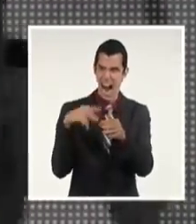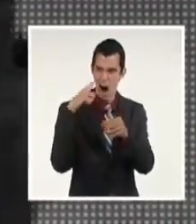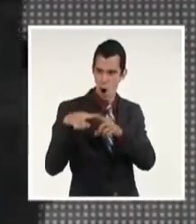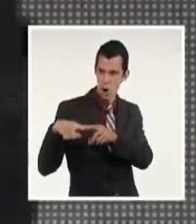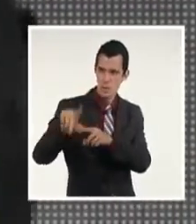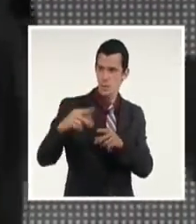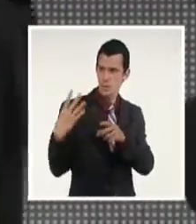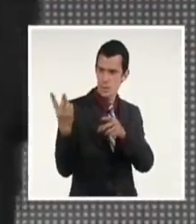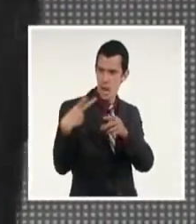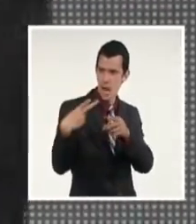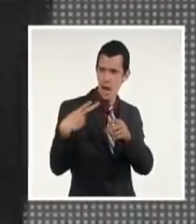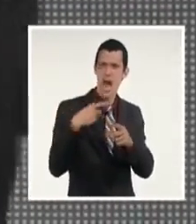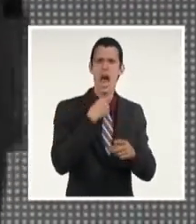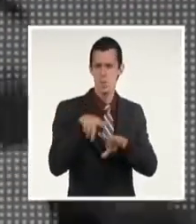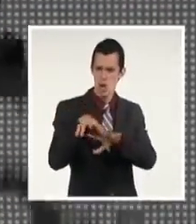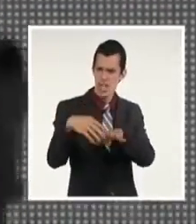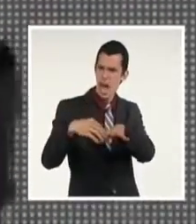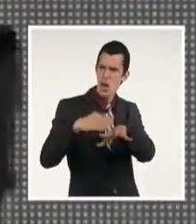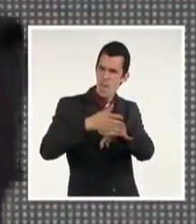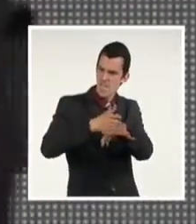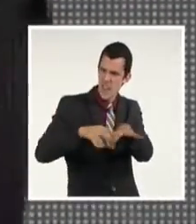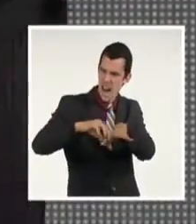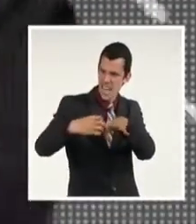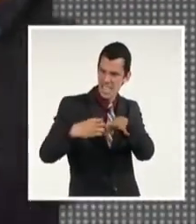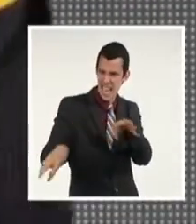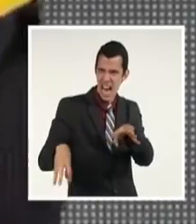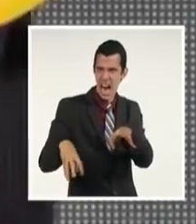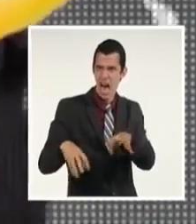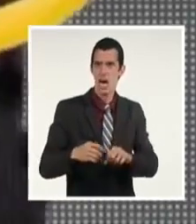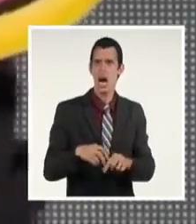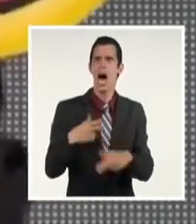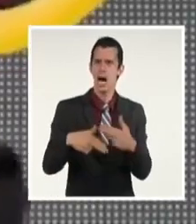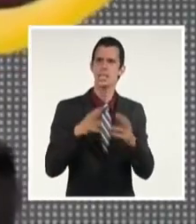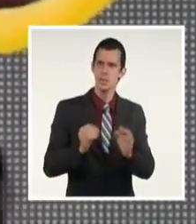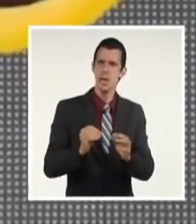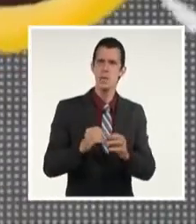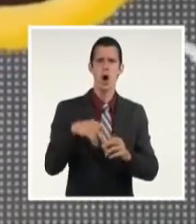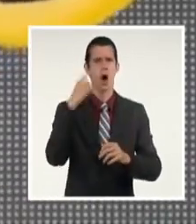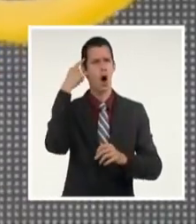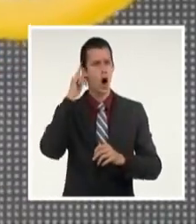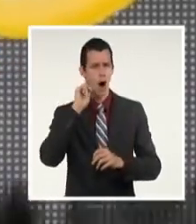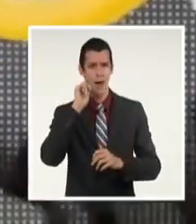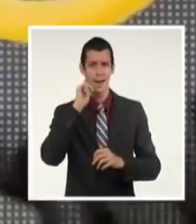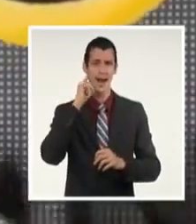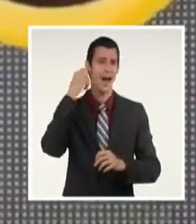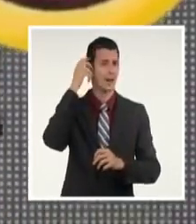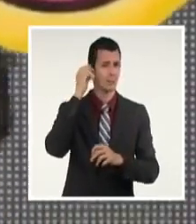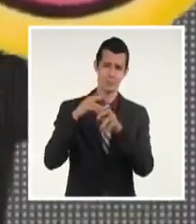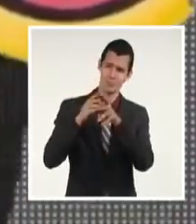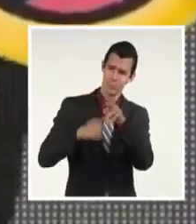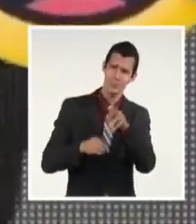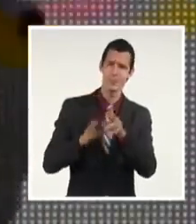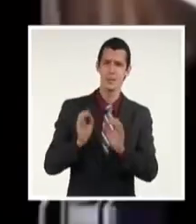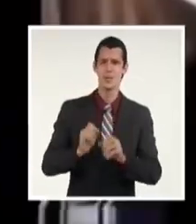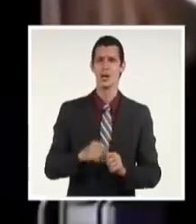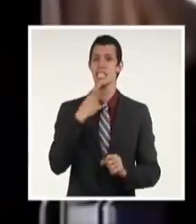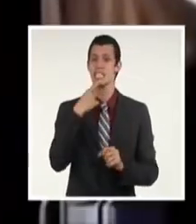por especialistas en la tortura. Están sacando orejas, están haciendo enterramientos